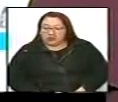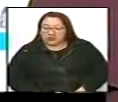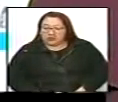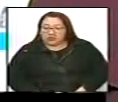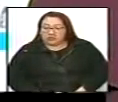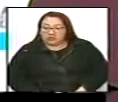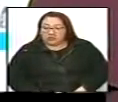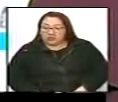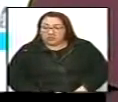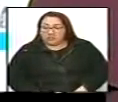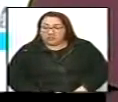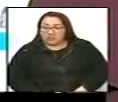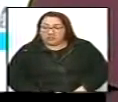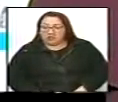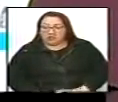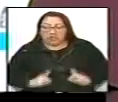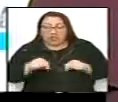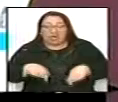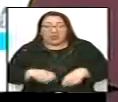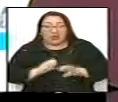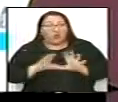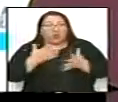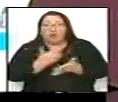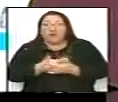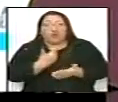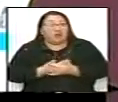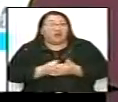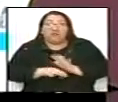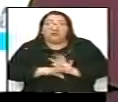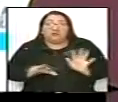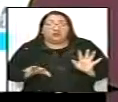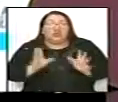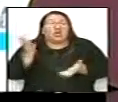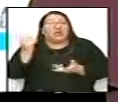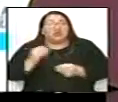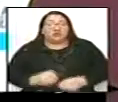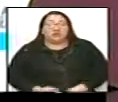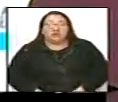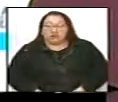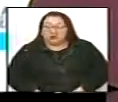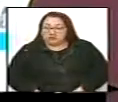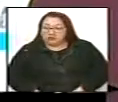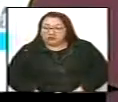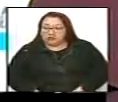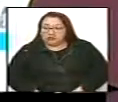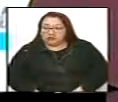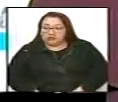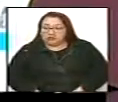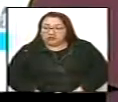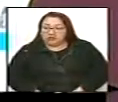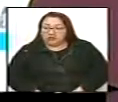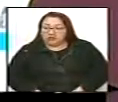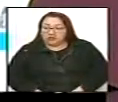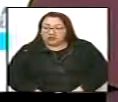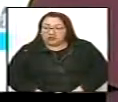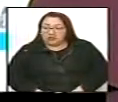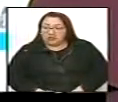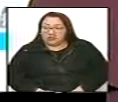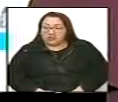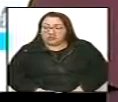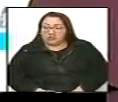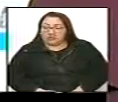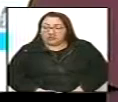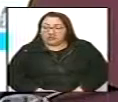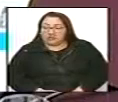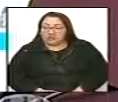se dijo, no hay pruebas suficientes, hay que esperar que culmine, que concluya la investigación